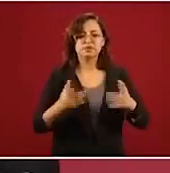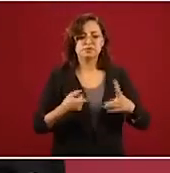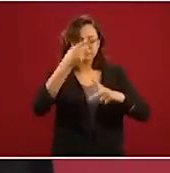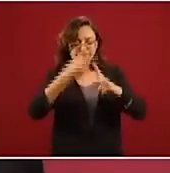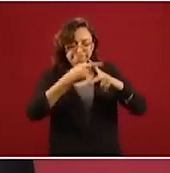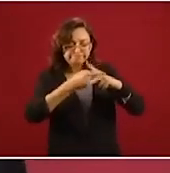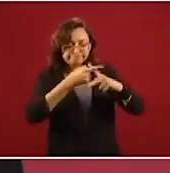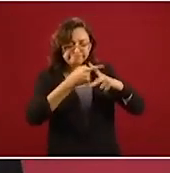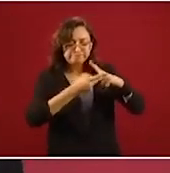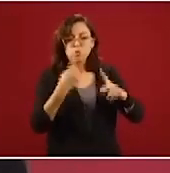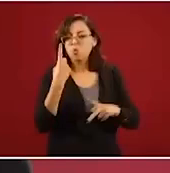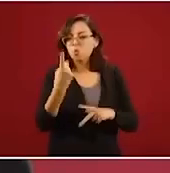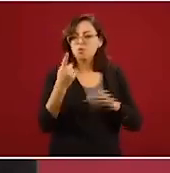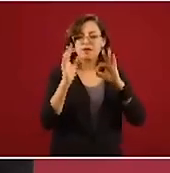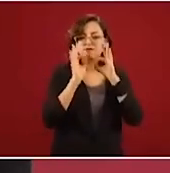medir